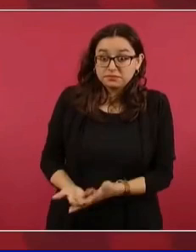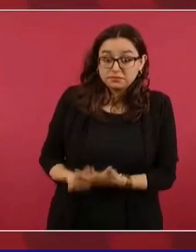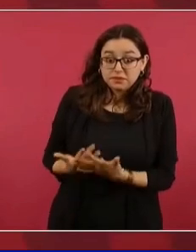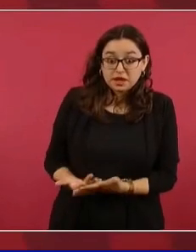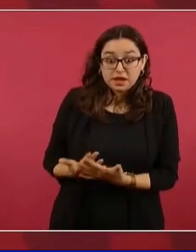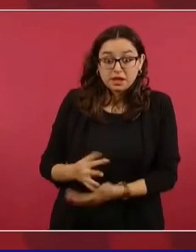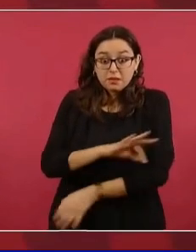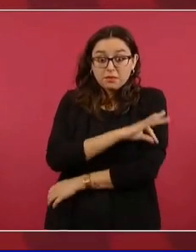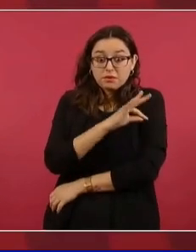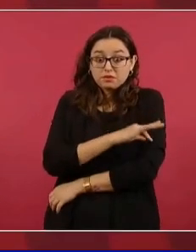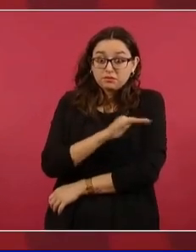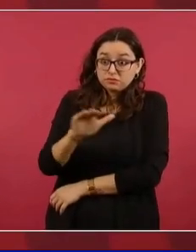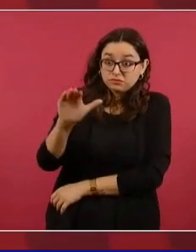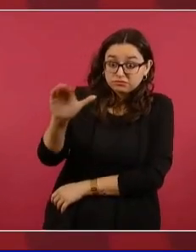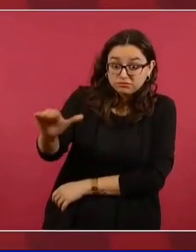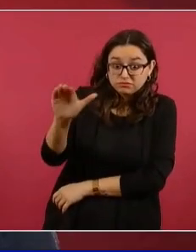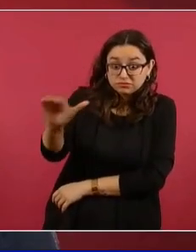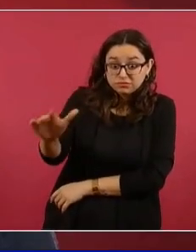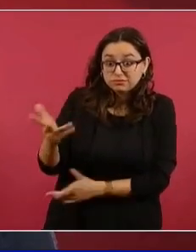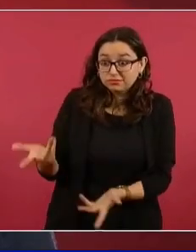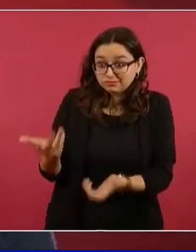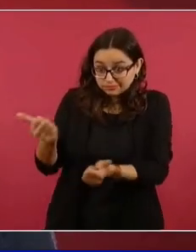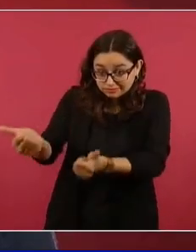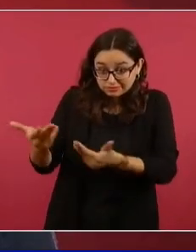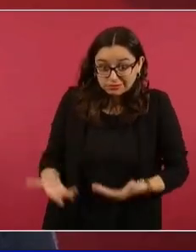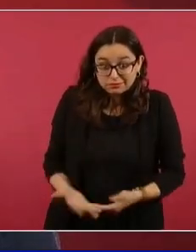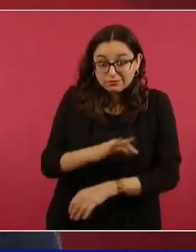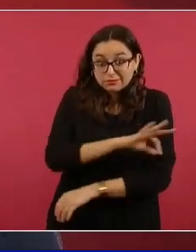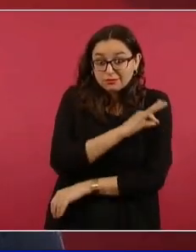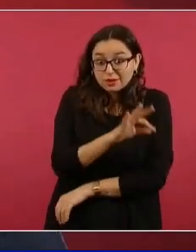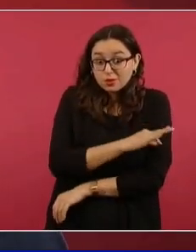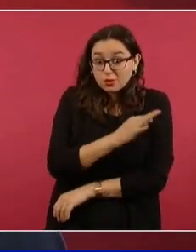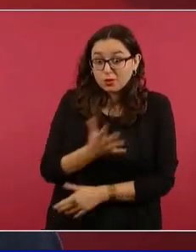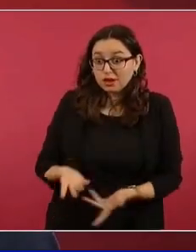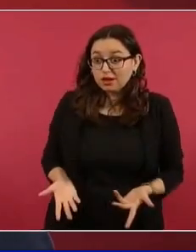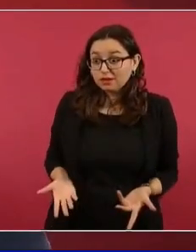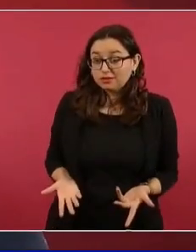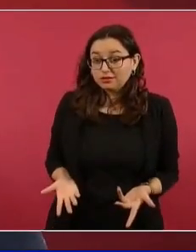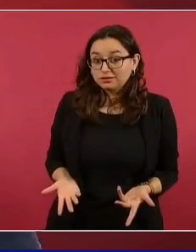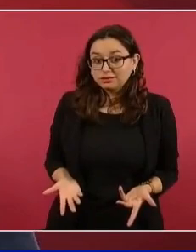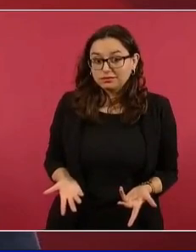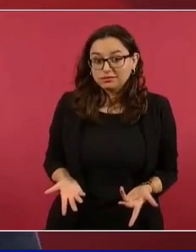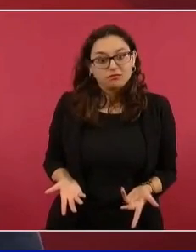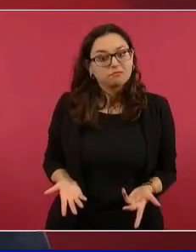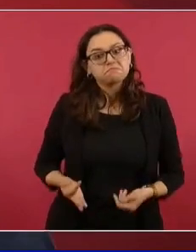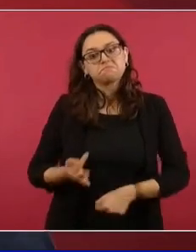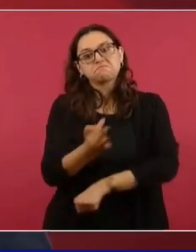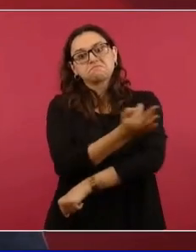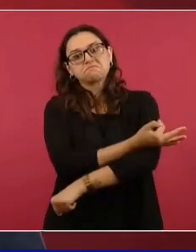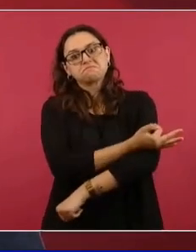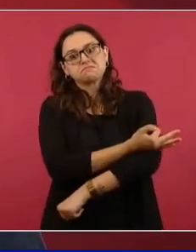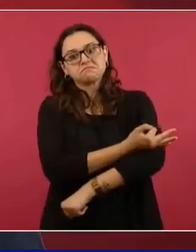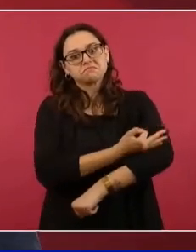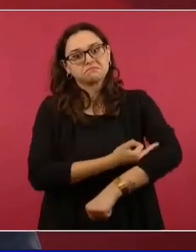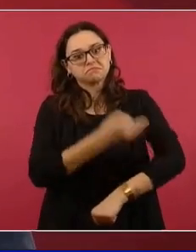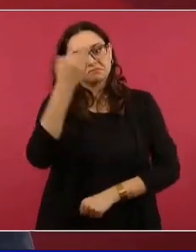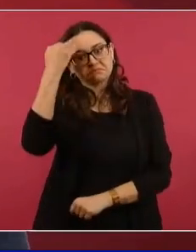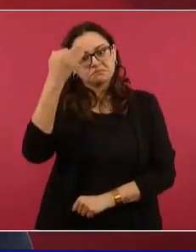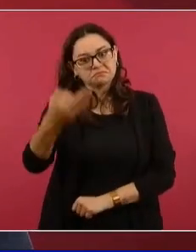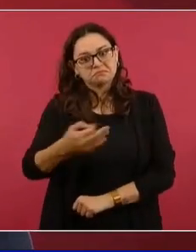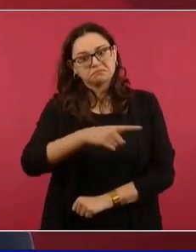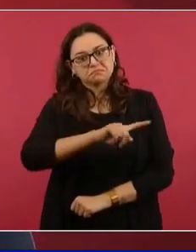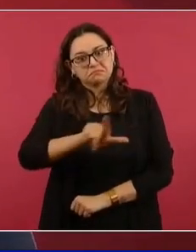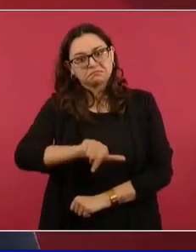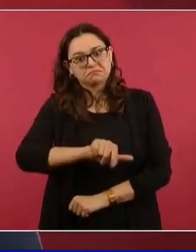un año que se nos asignen las dosis que nos corresponden. Fue tan tardío el mecanismo que cuando llegó una de